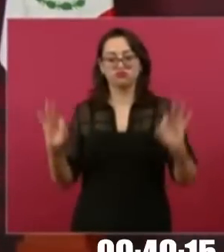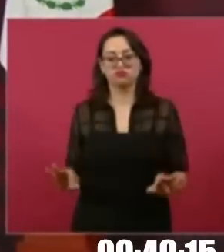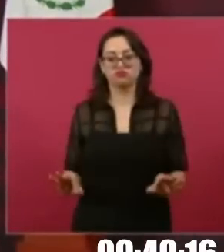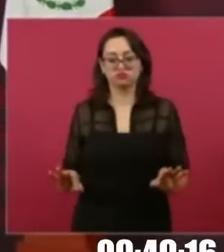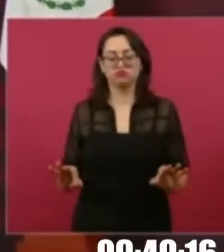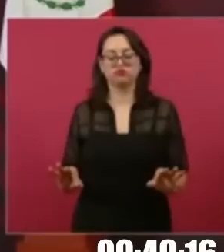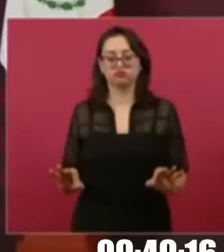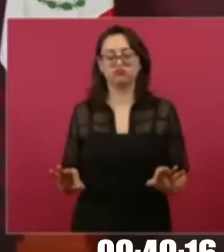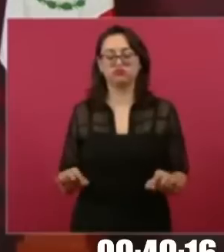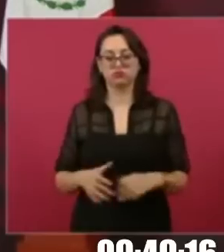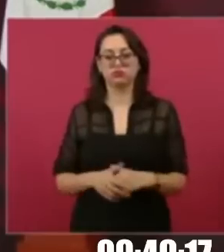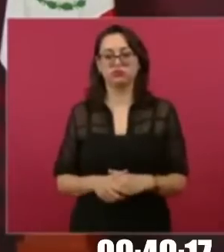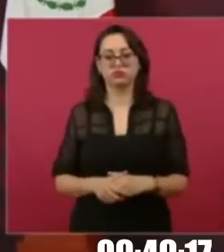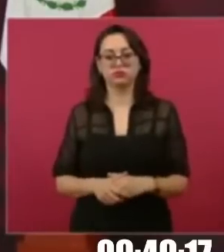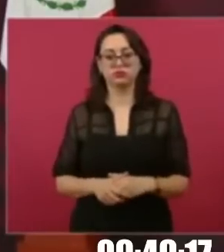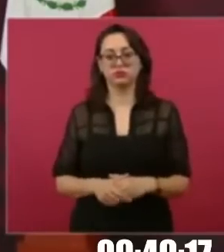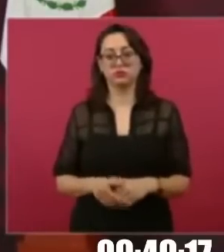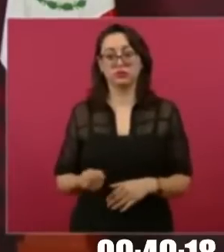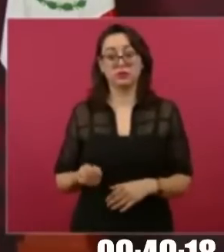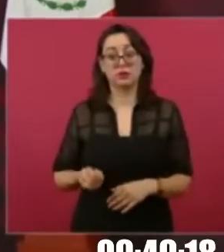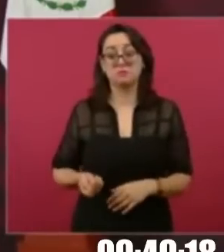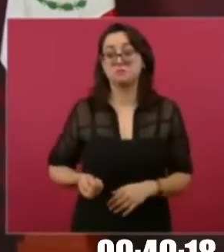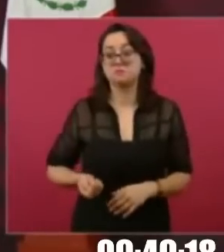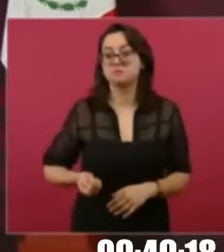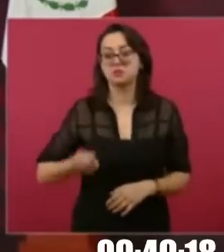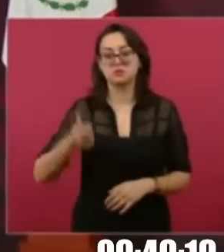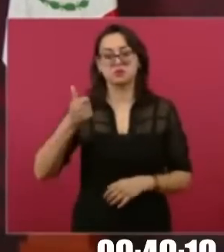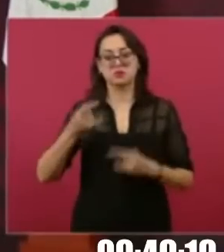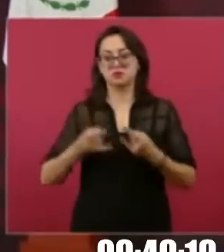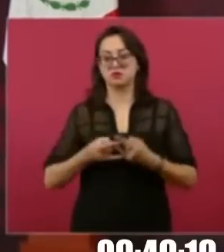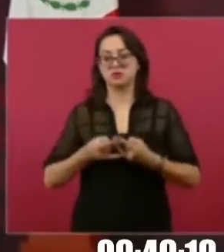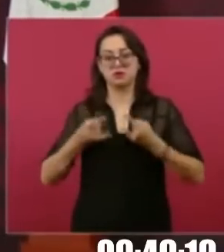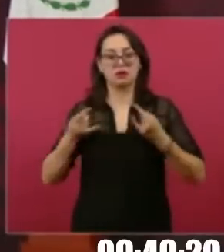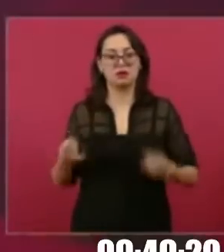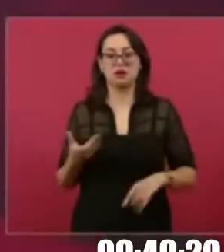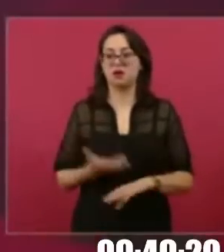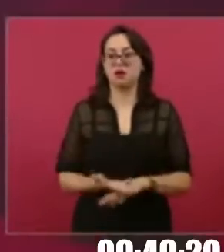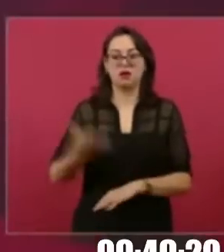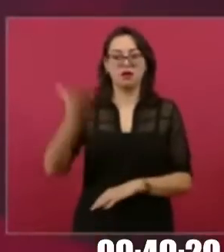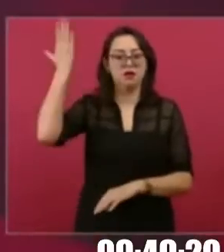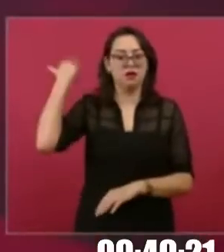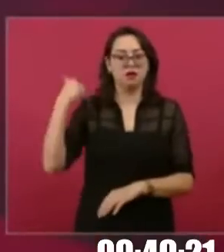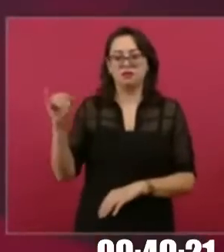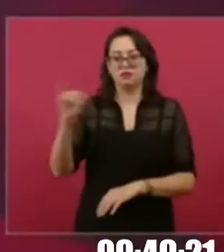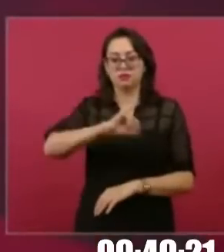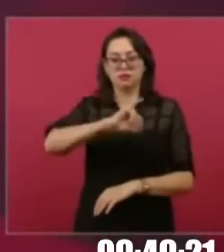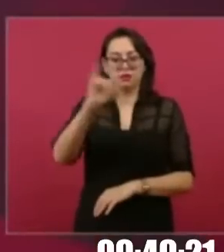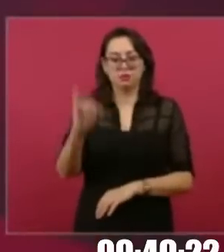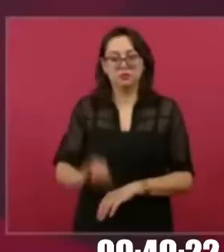en el gabinete eso nunca había sucedido